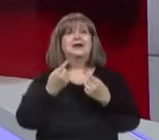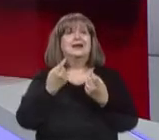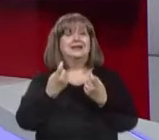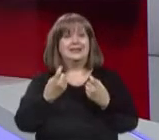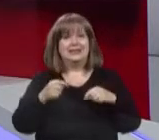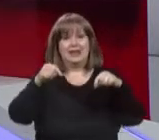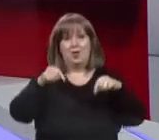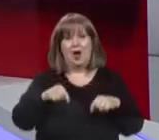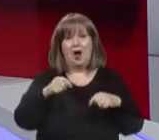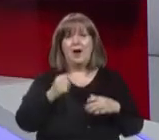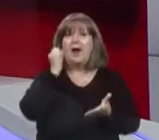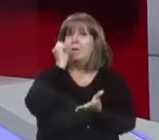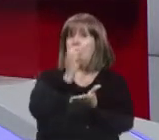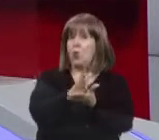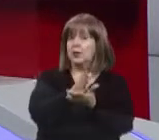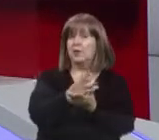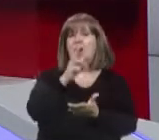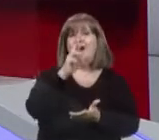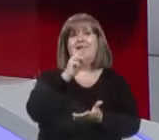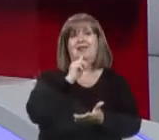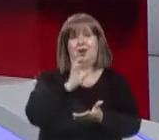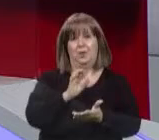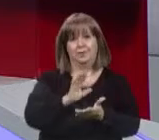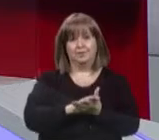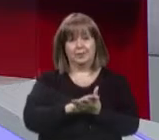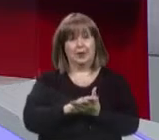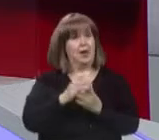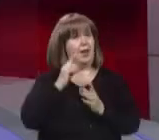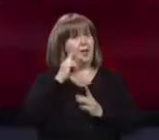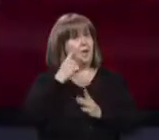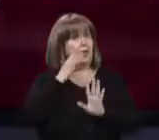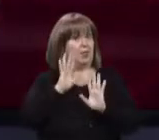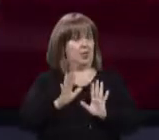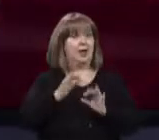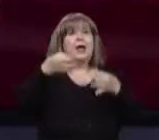ahora que se ponen duros con las multas por la RTO? Exactamente, hay que hacerla.